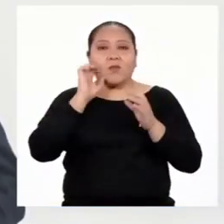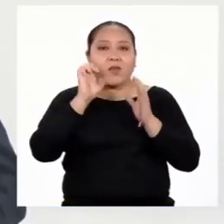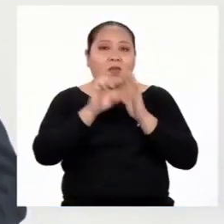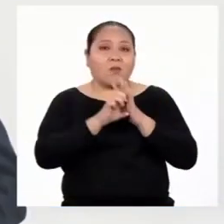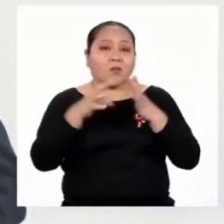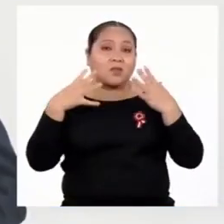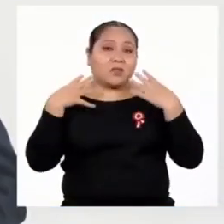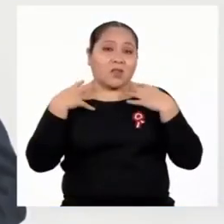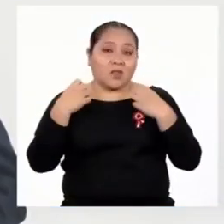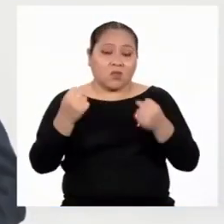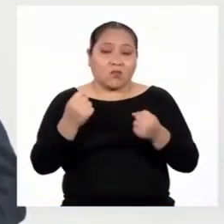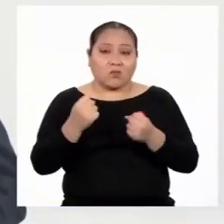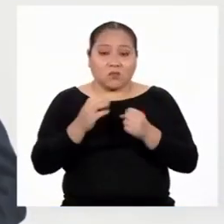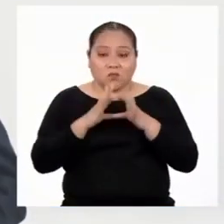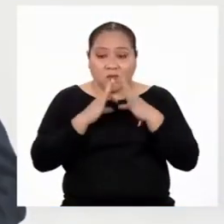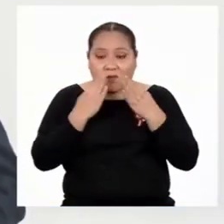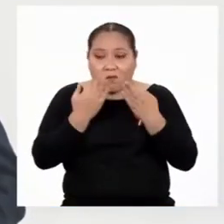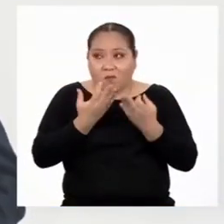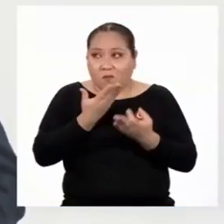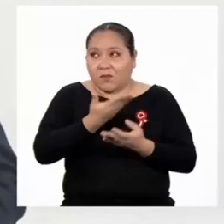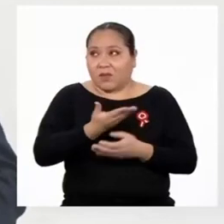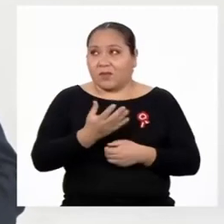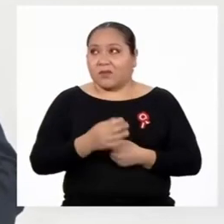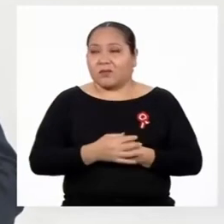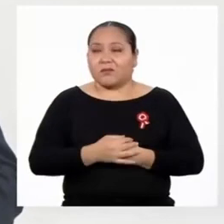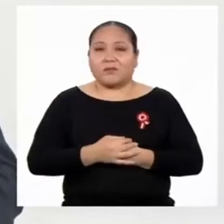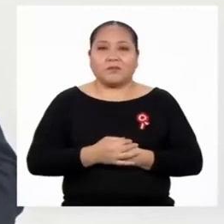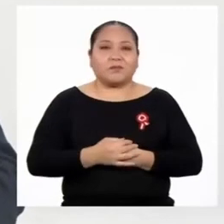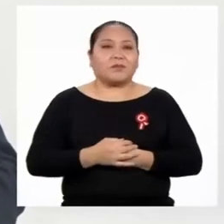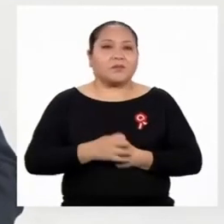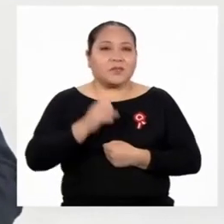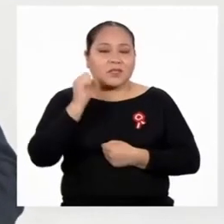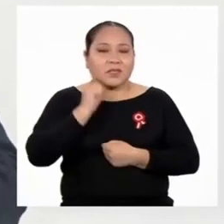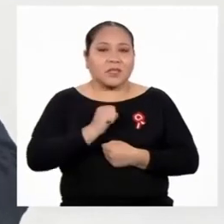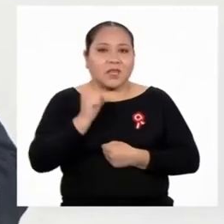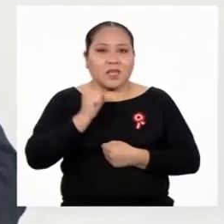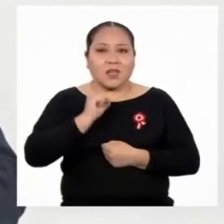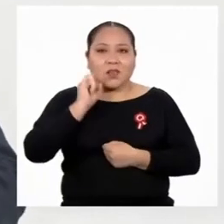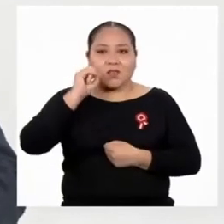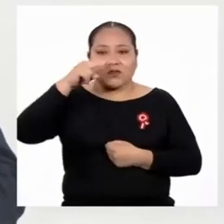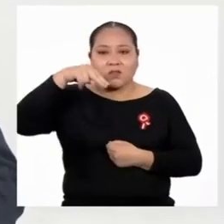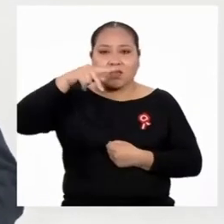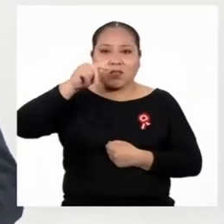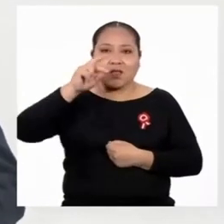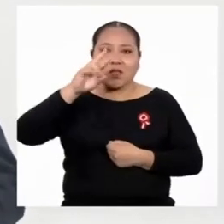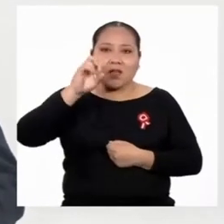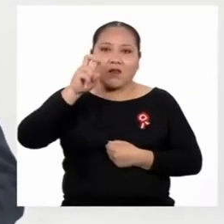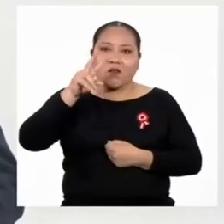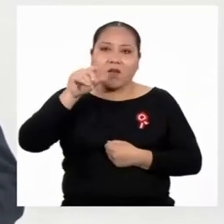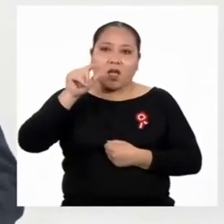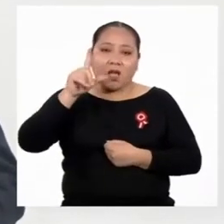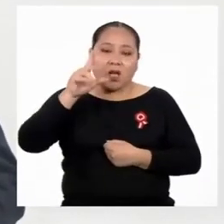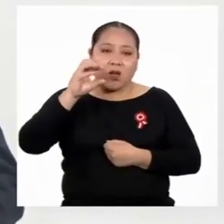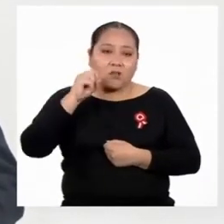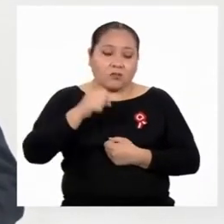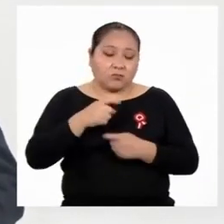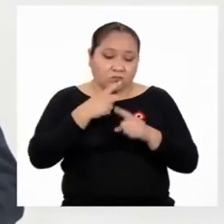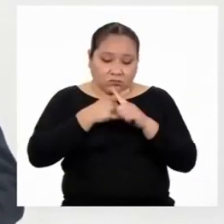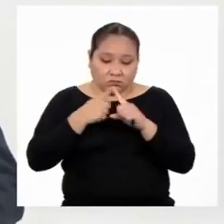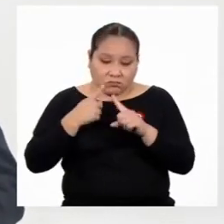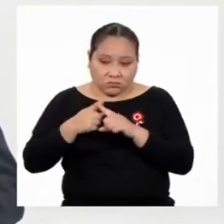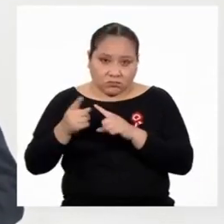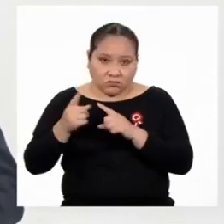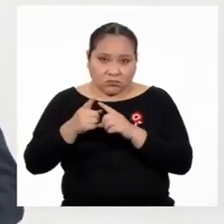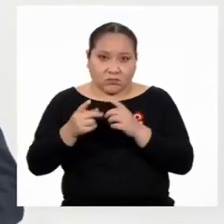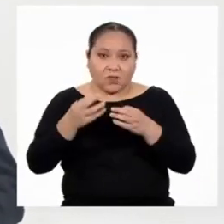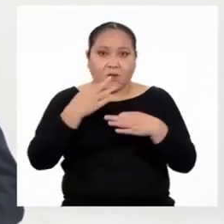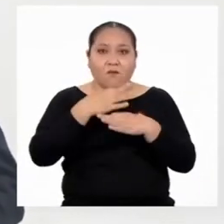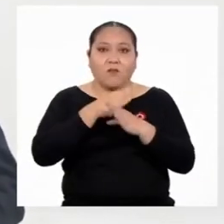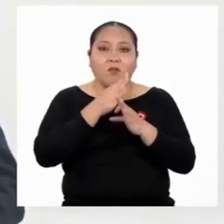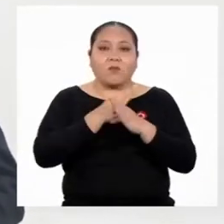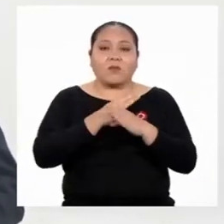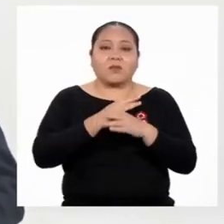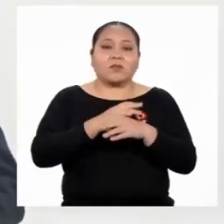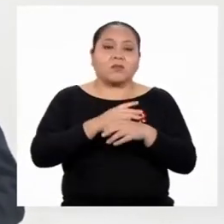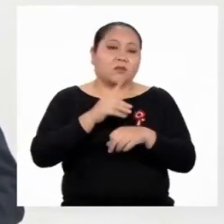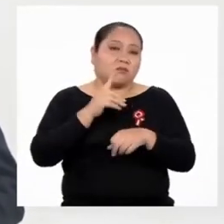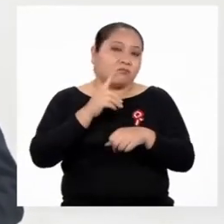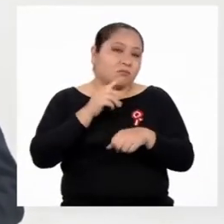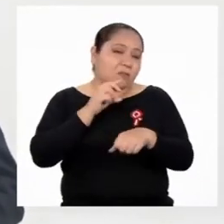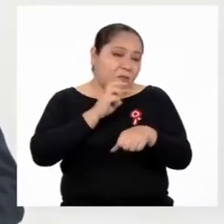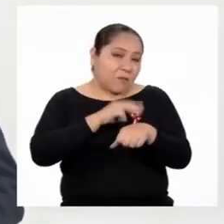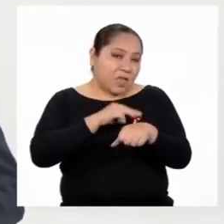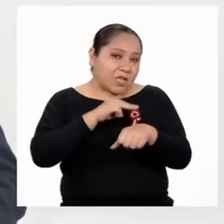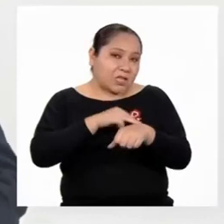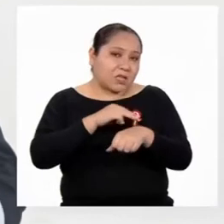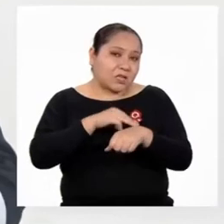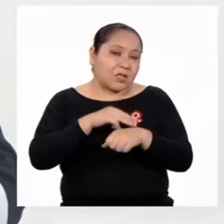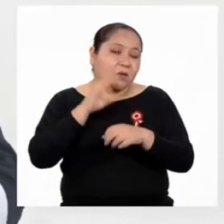querido. Claro, Yaremis, los intervalos te pueden servir para distintos aspectos de la medicina, como